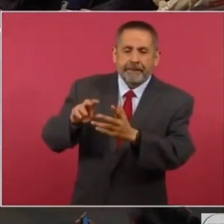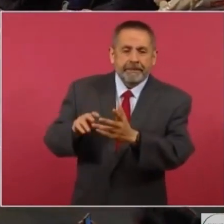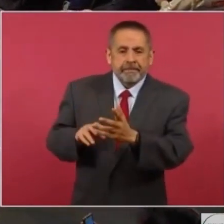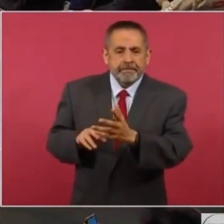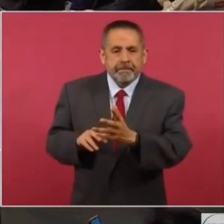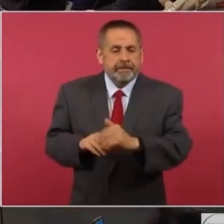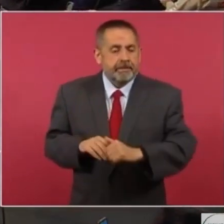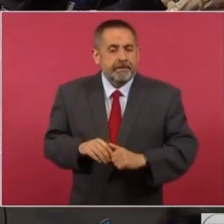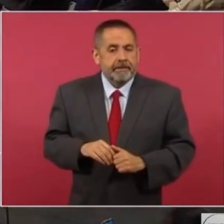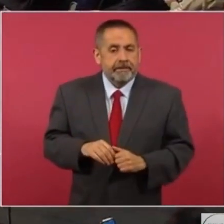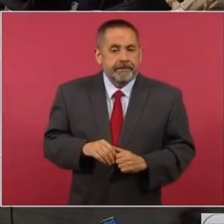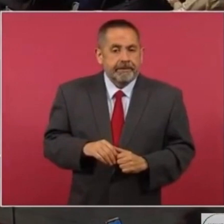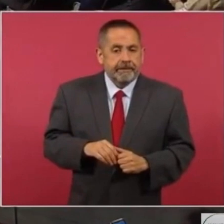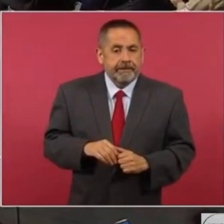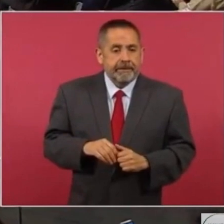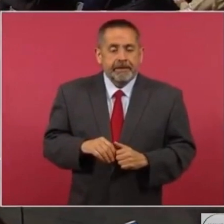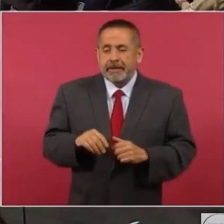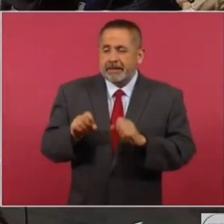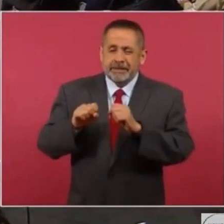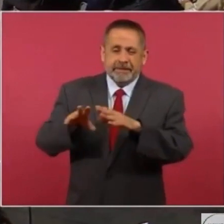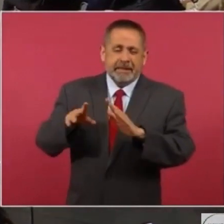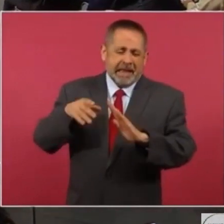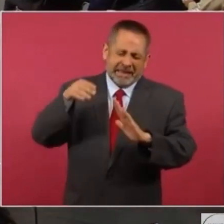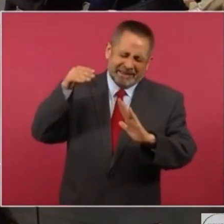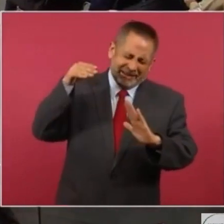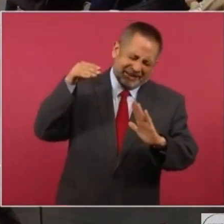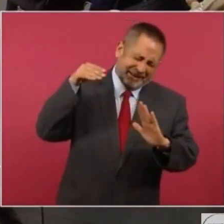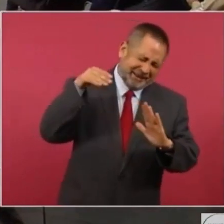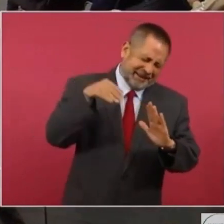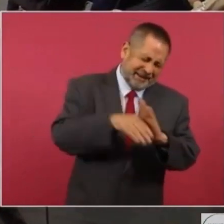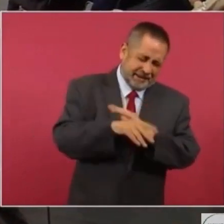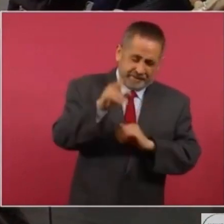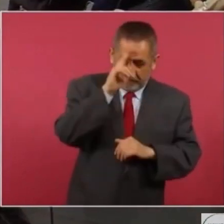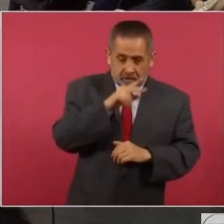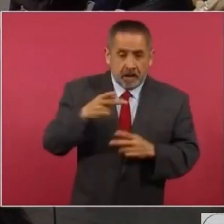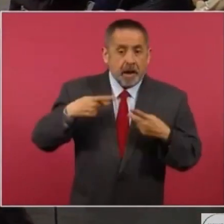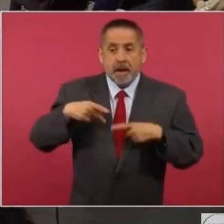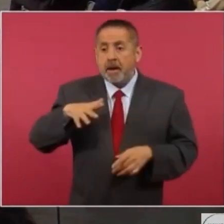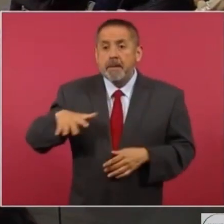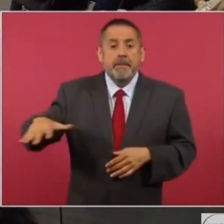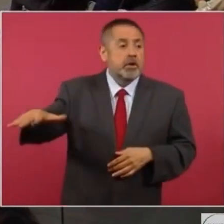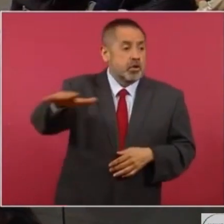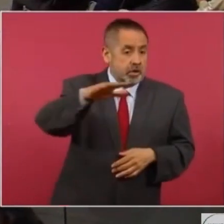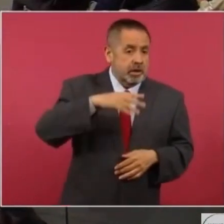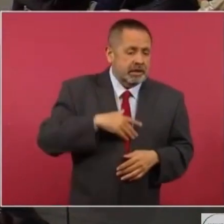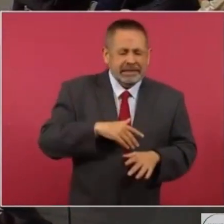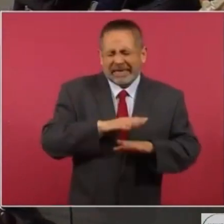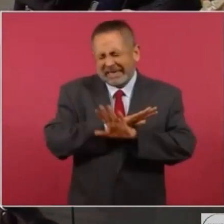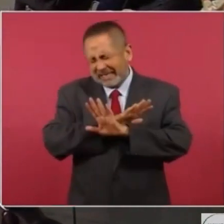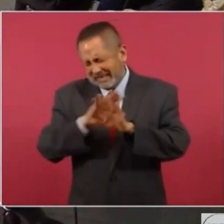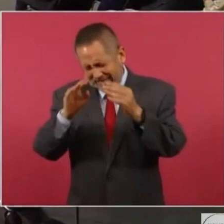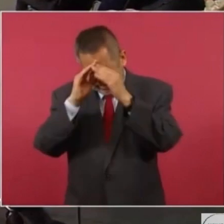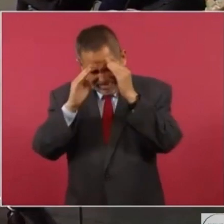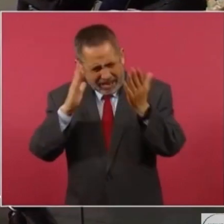estaban a punto de acabar con el país. Dijo el pueblo, basta.